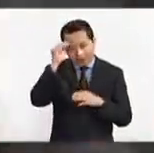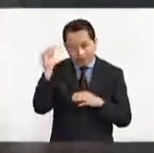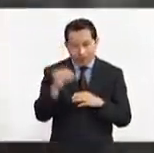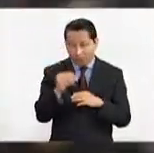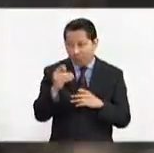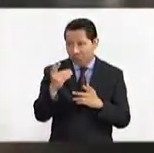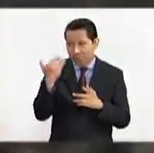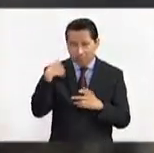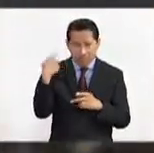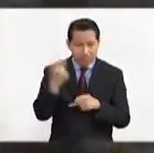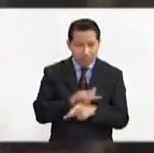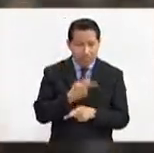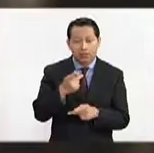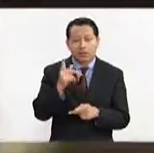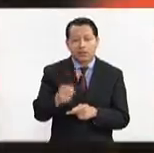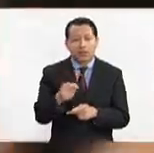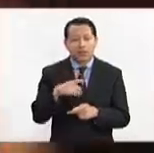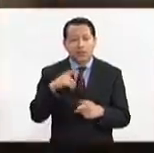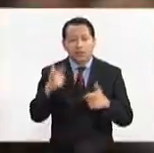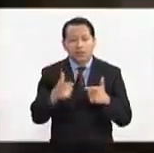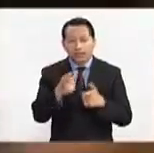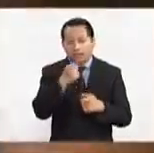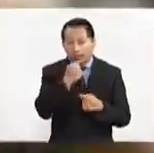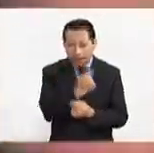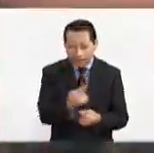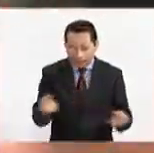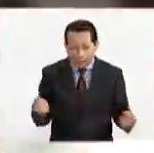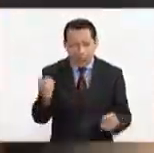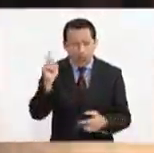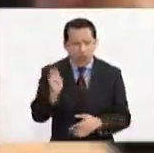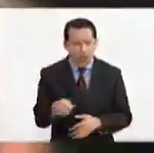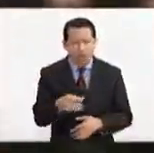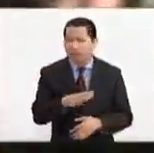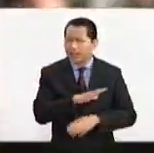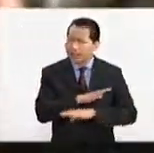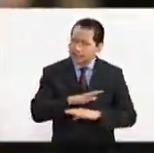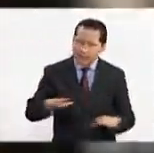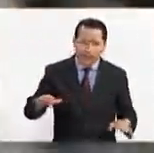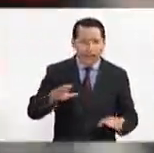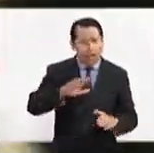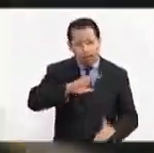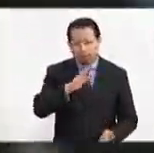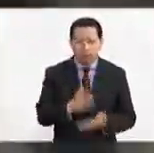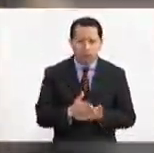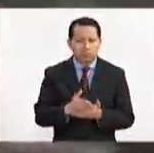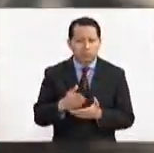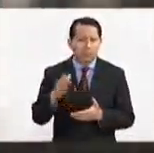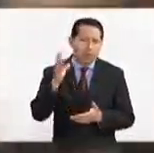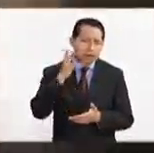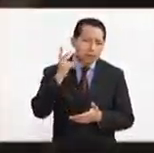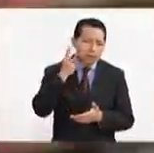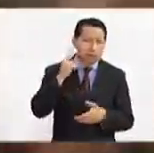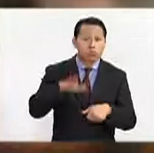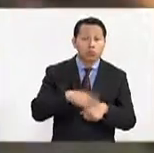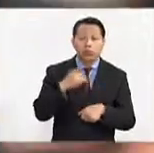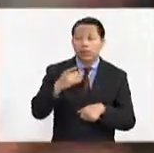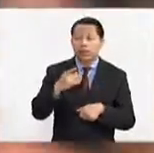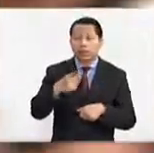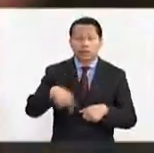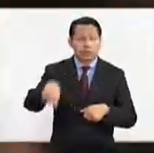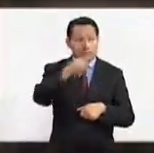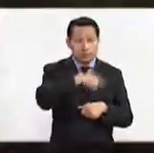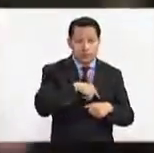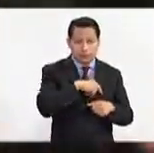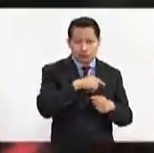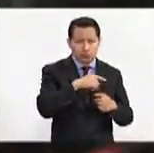todo el mundo pensaba que la masacre de estos niños iba finalmente a cambiar la mentalidad en el Congreso, porque la mentalidad en la opinión pública ya está